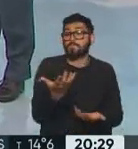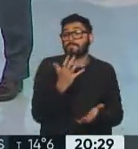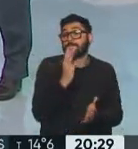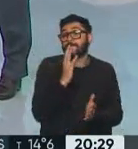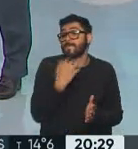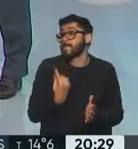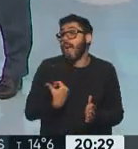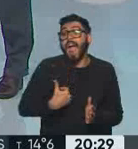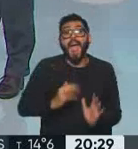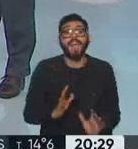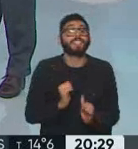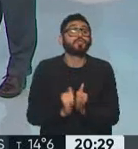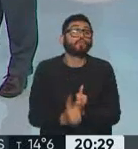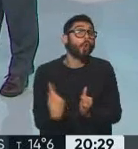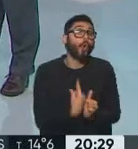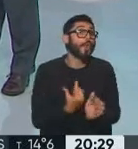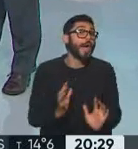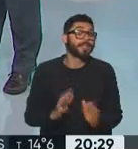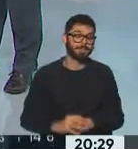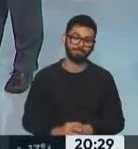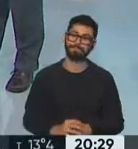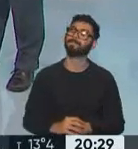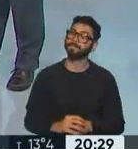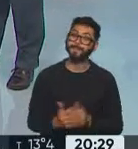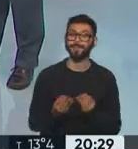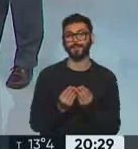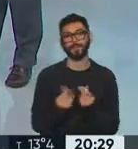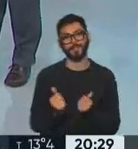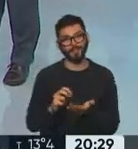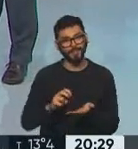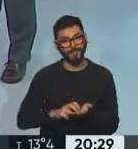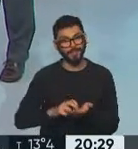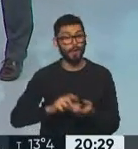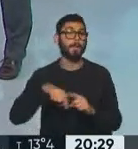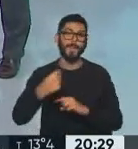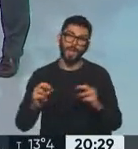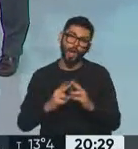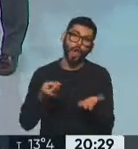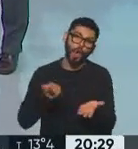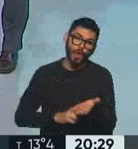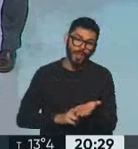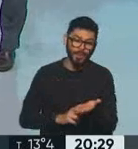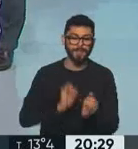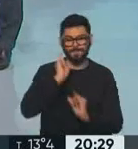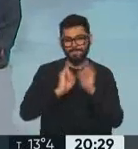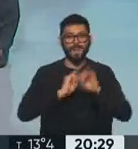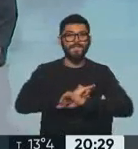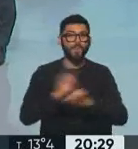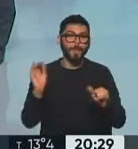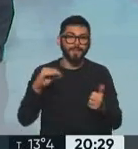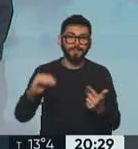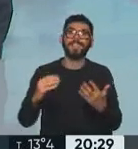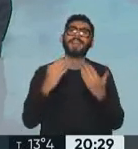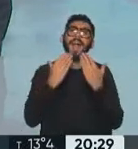de nuestra historia. Tal cual, así es. Llegamos, Horacio, felicitas al cierre del noticiero. Mañana aquí estaremos, nuevamente, para compartir toda la información con ustedes.